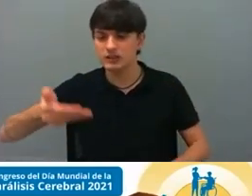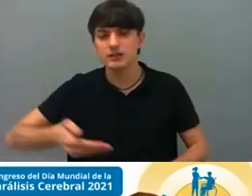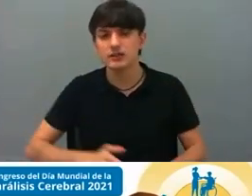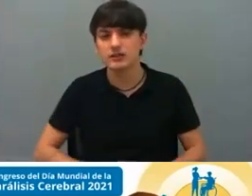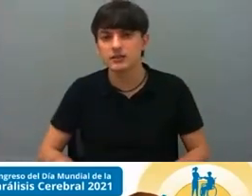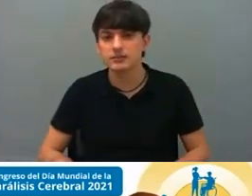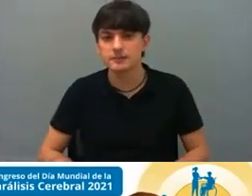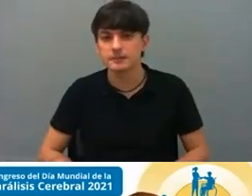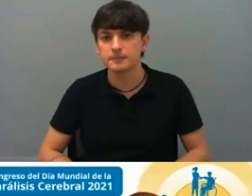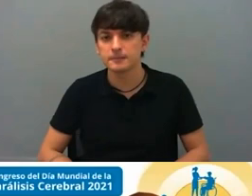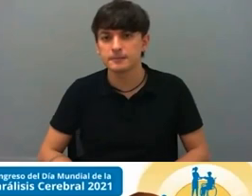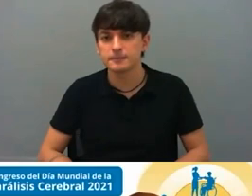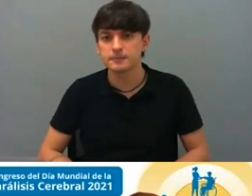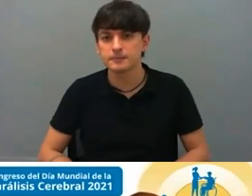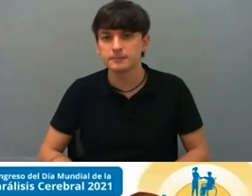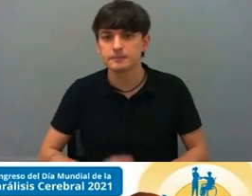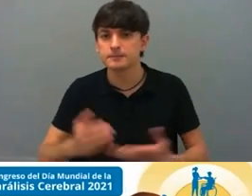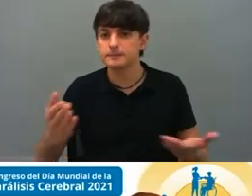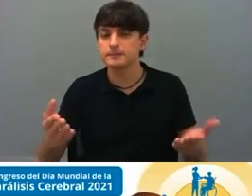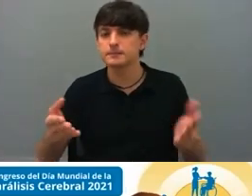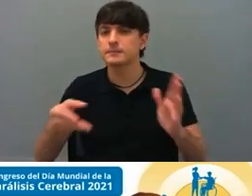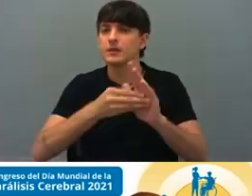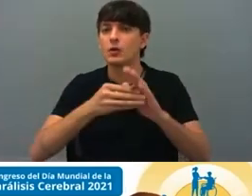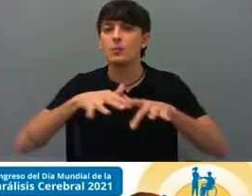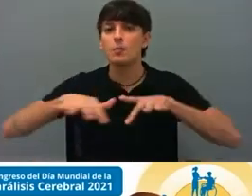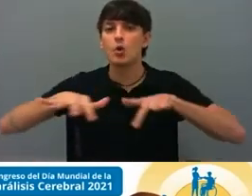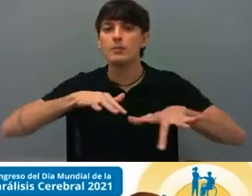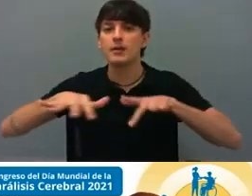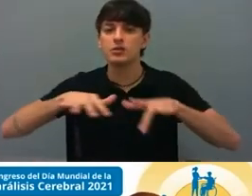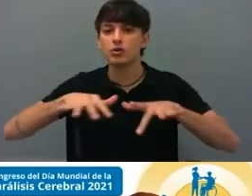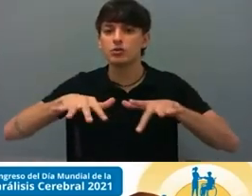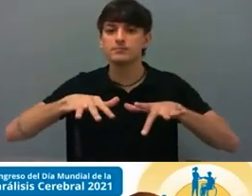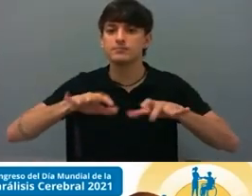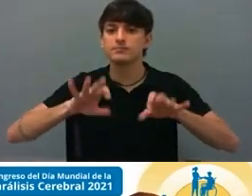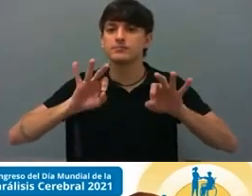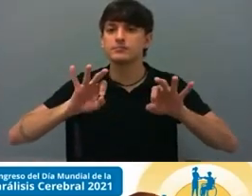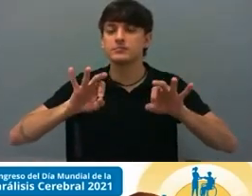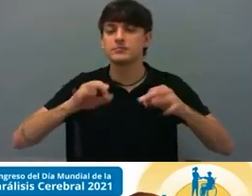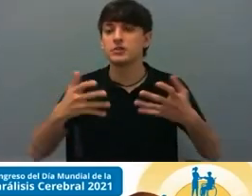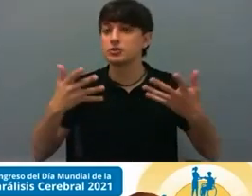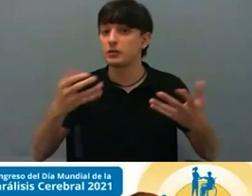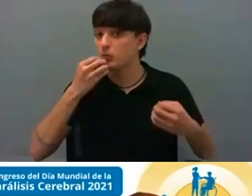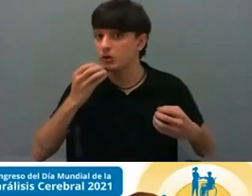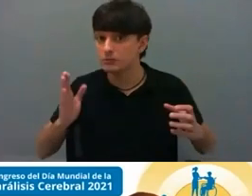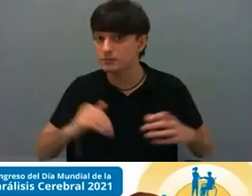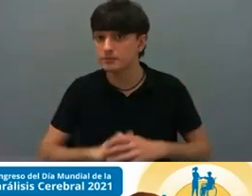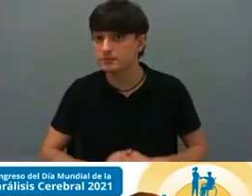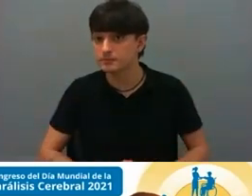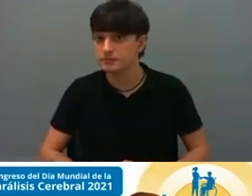forma parte de la incidencia de nuestro movimiento, del movimiento Aspaz, ¿no? Entonces, bueno,